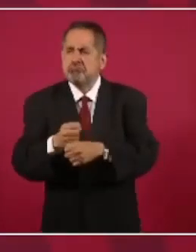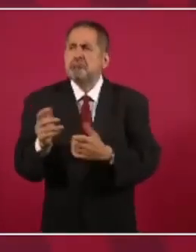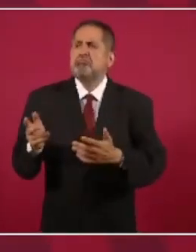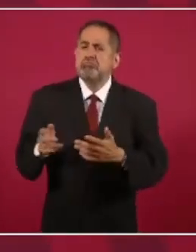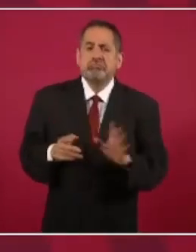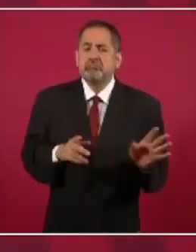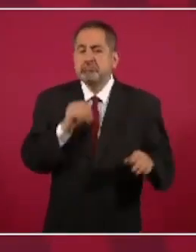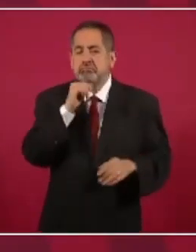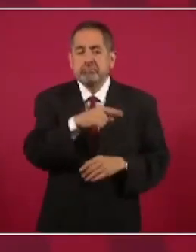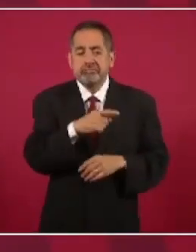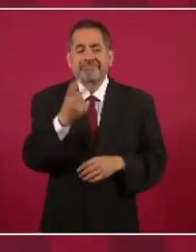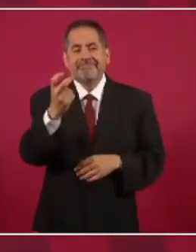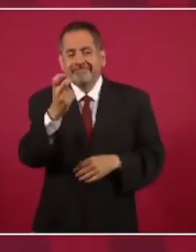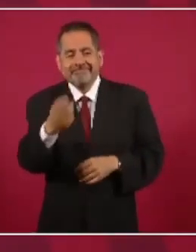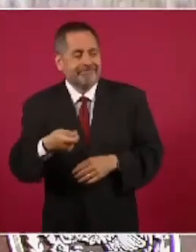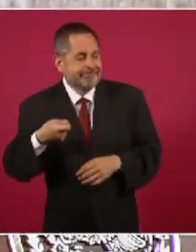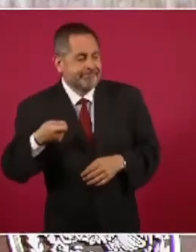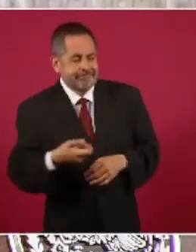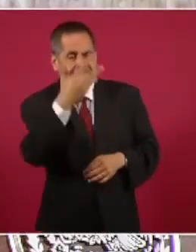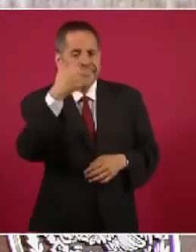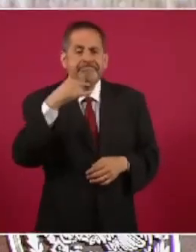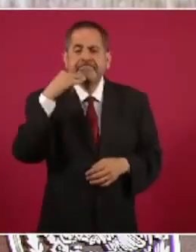Por eso hablo de hipocresía.